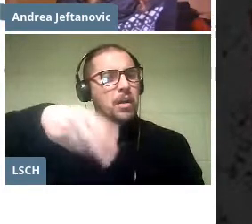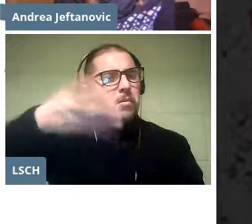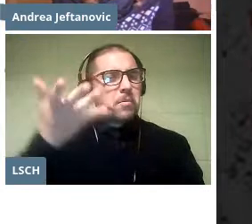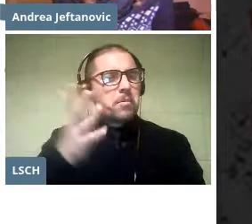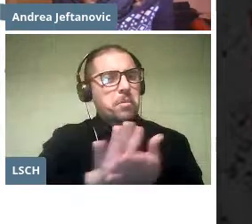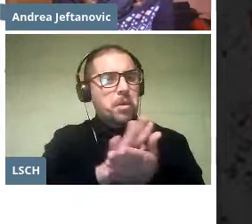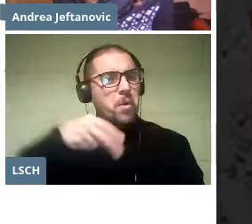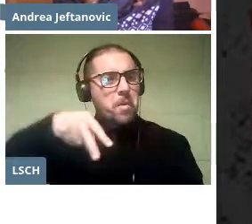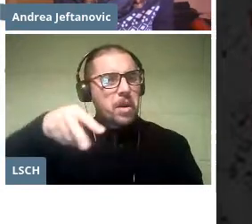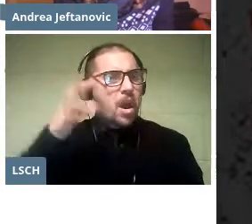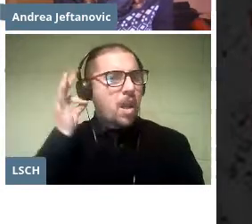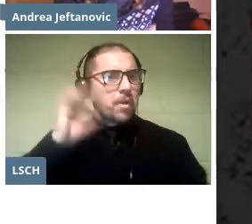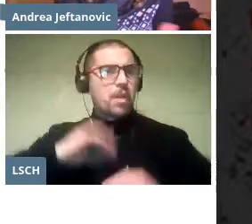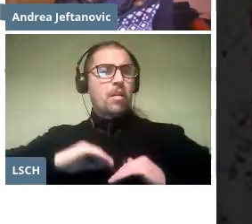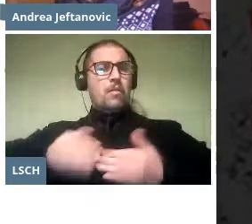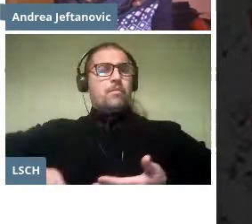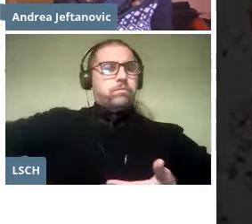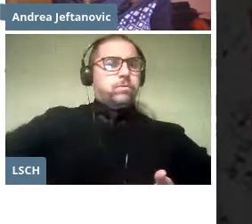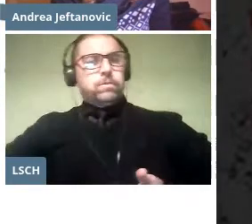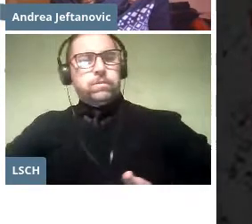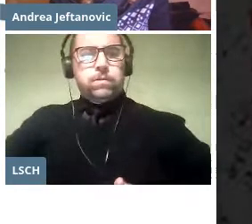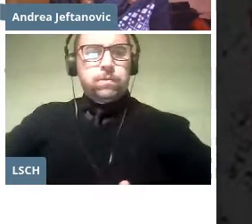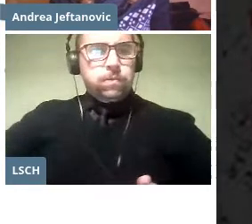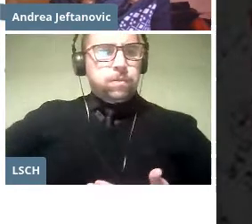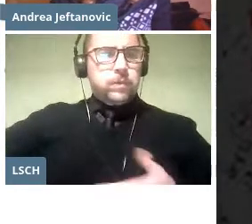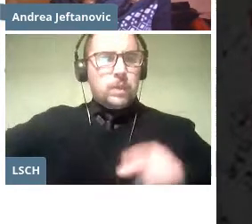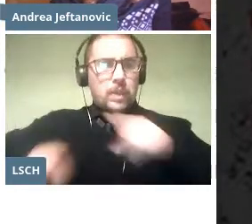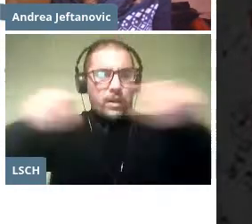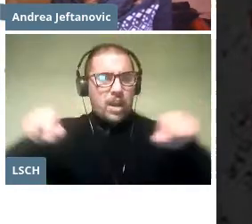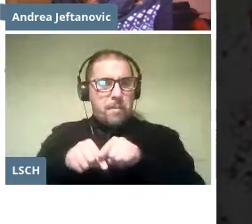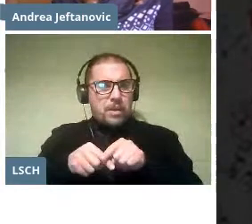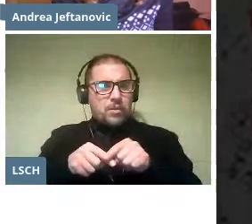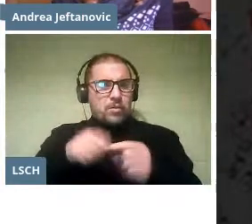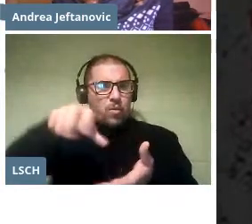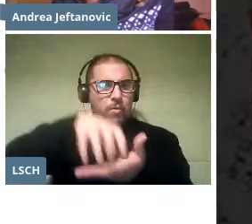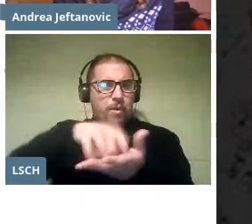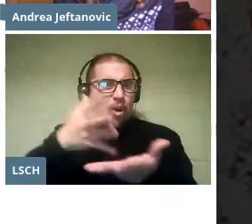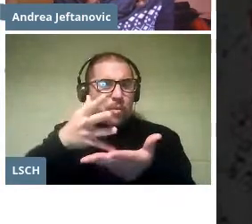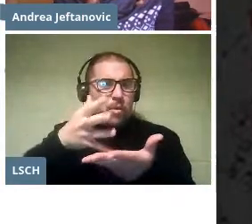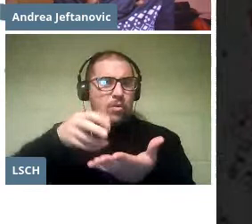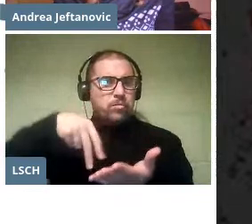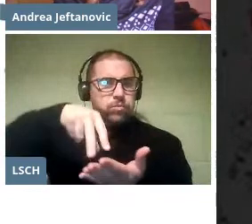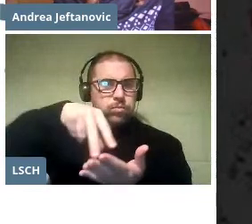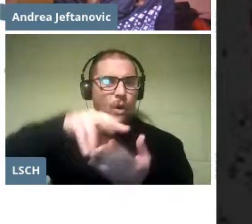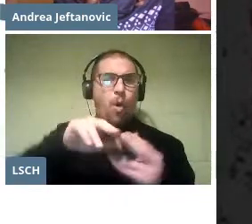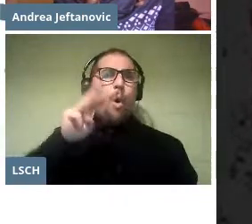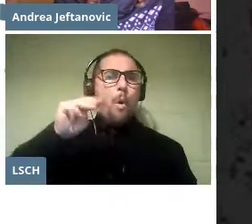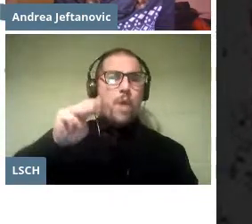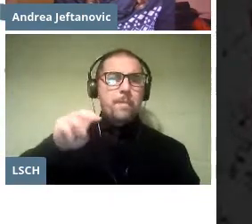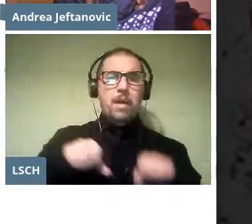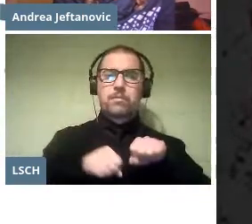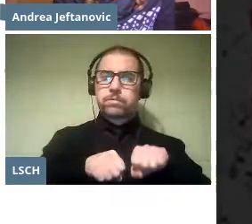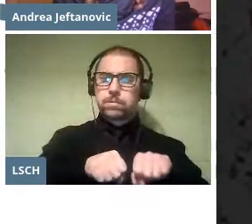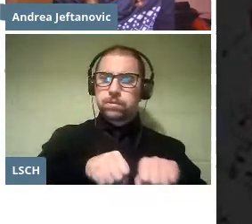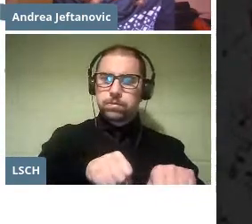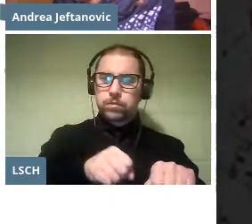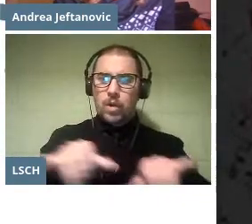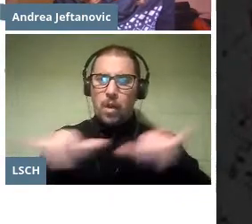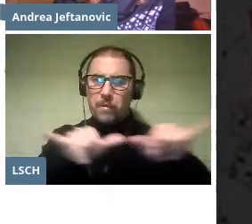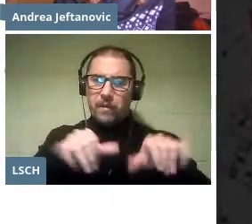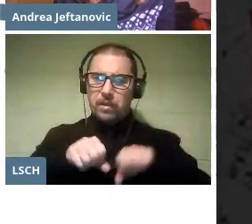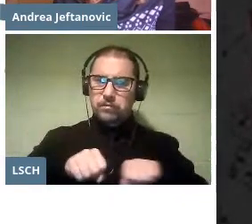mujer embarazada en la ciudad, en el espacio urbano? ¿Cómo se desplaza una madre con el coche de su hijo